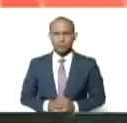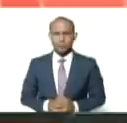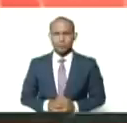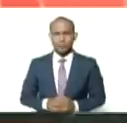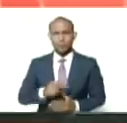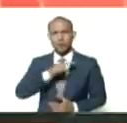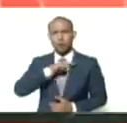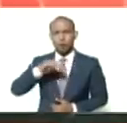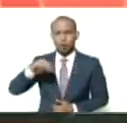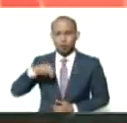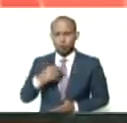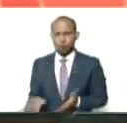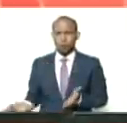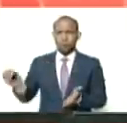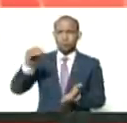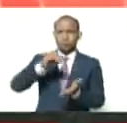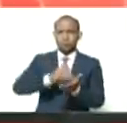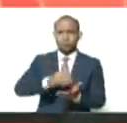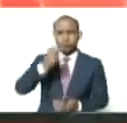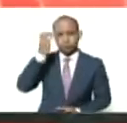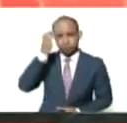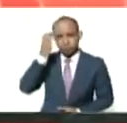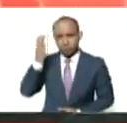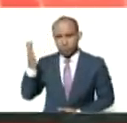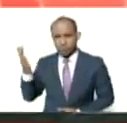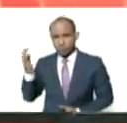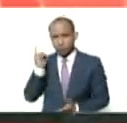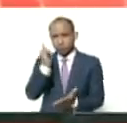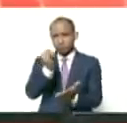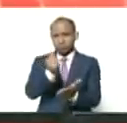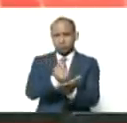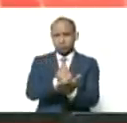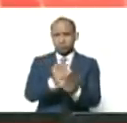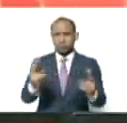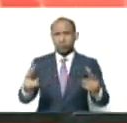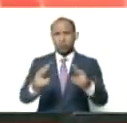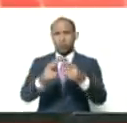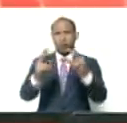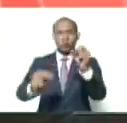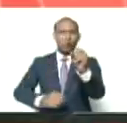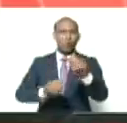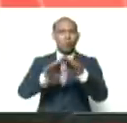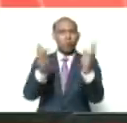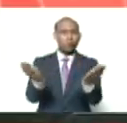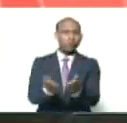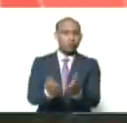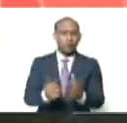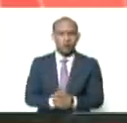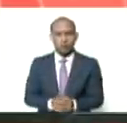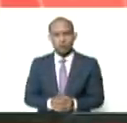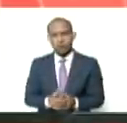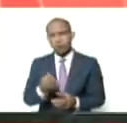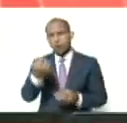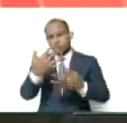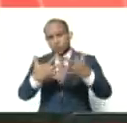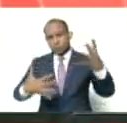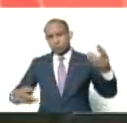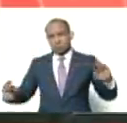Para nosotros retomar la iniciativa de esos encuentros mundiales. Pero muchos de esos encuentros se pueden